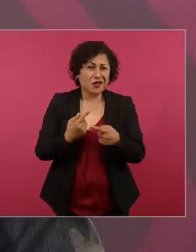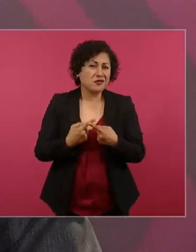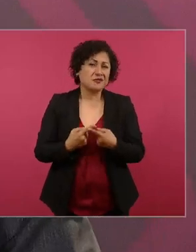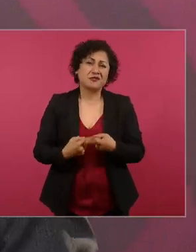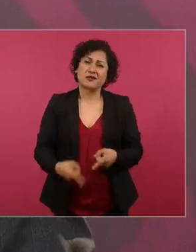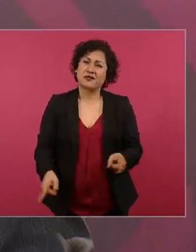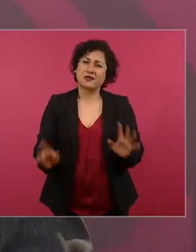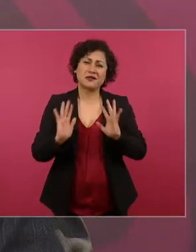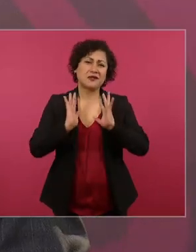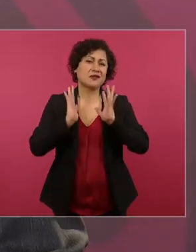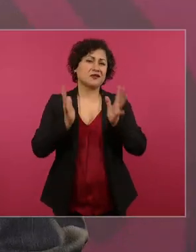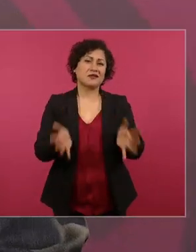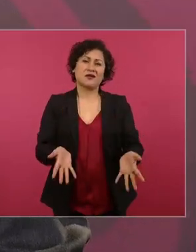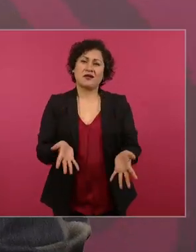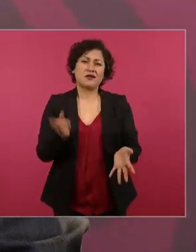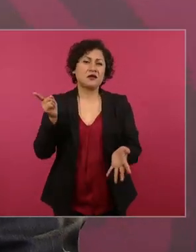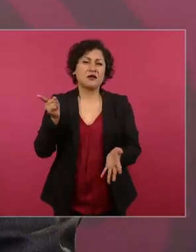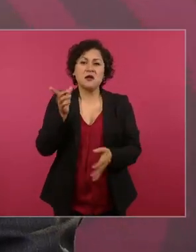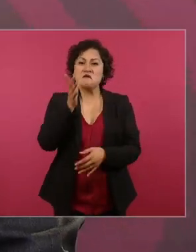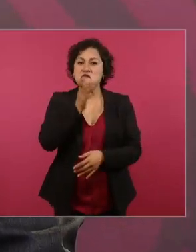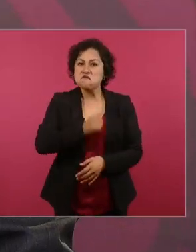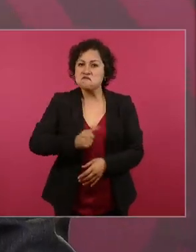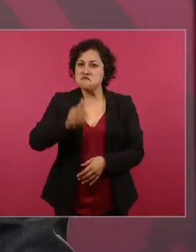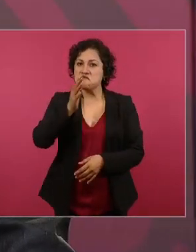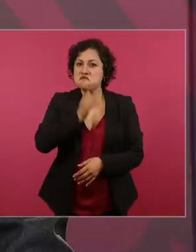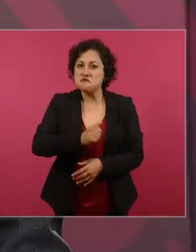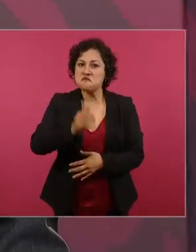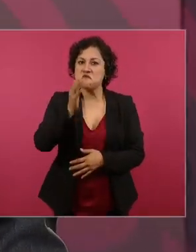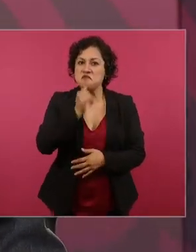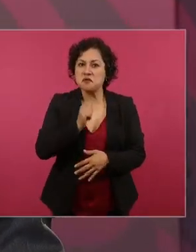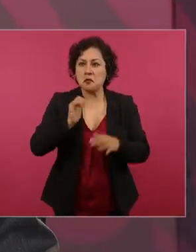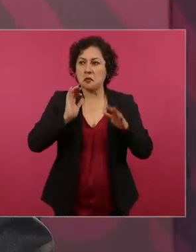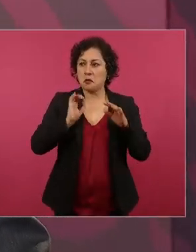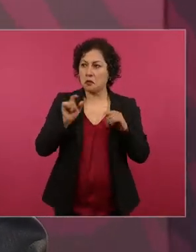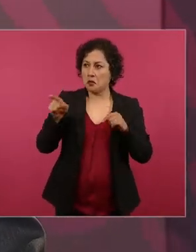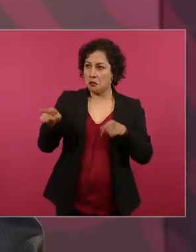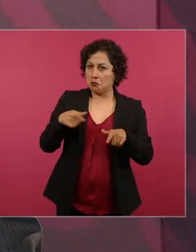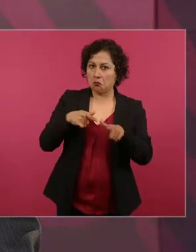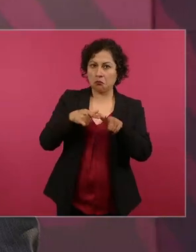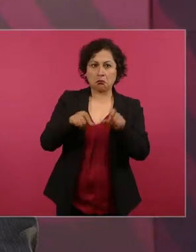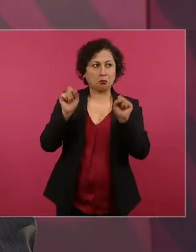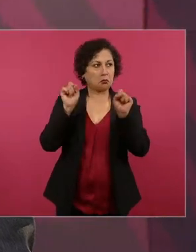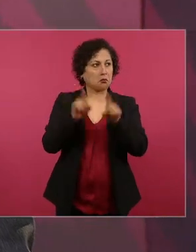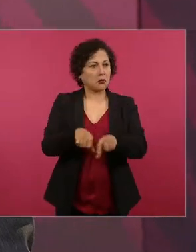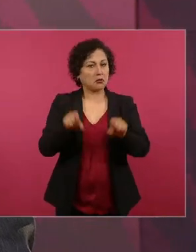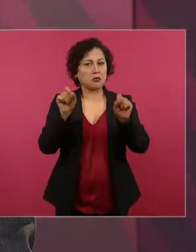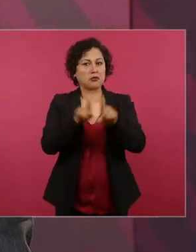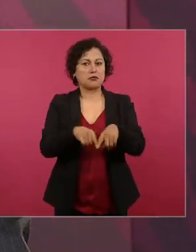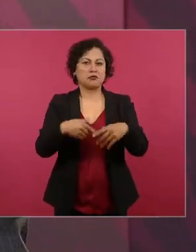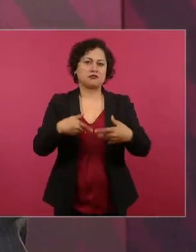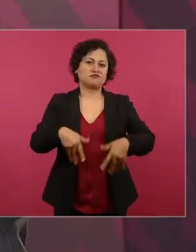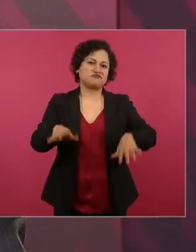Pero ellos siguen actuando así. Yo pienso que es por la